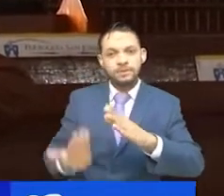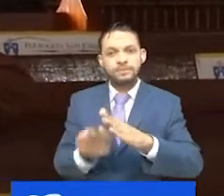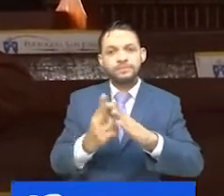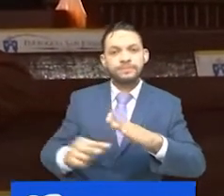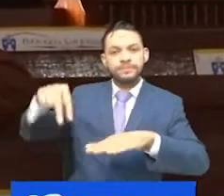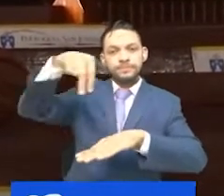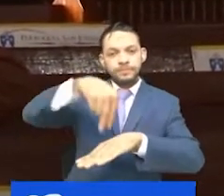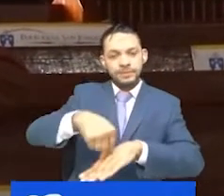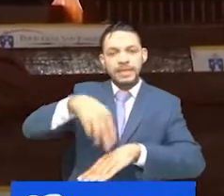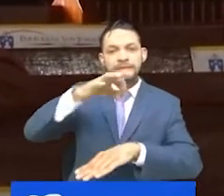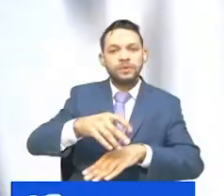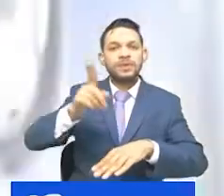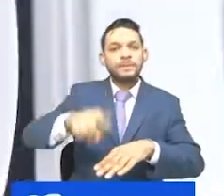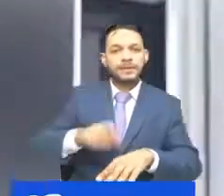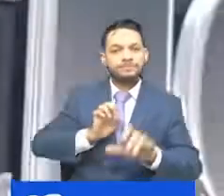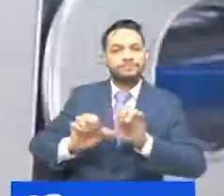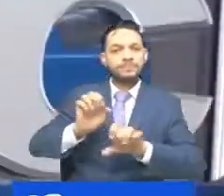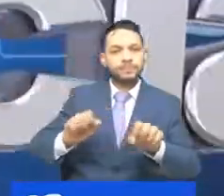y abstinencia.